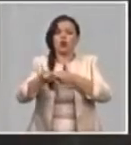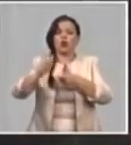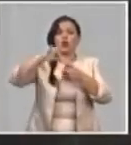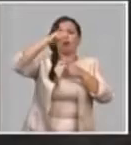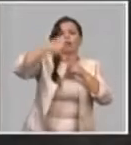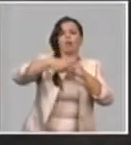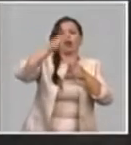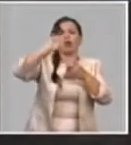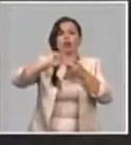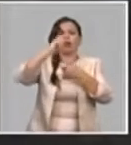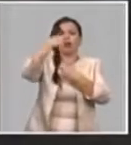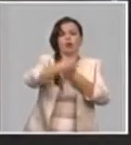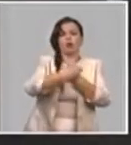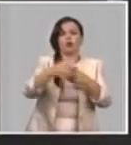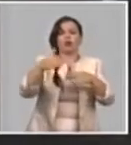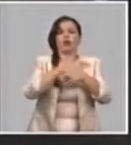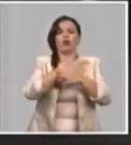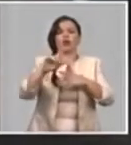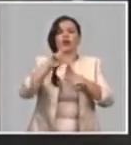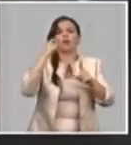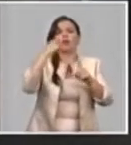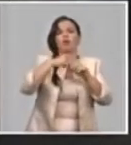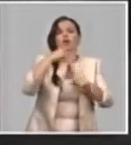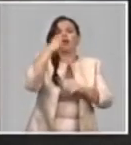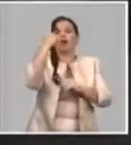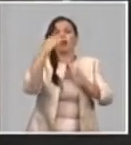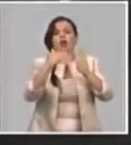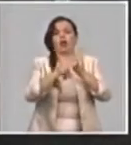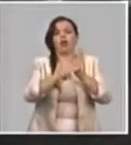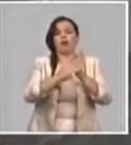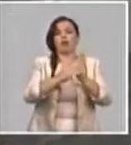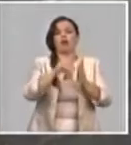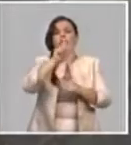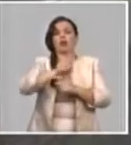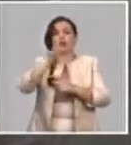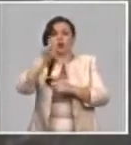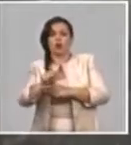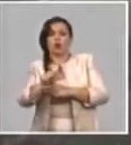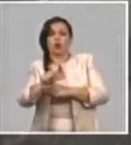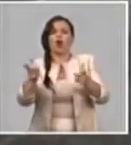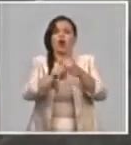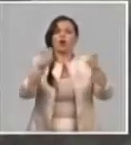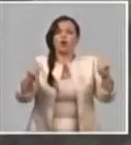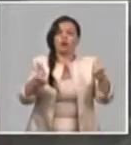habitantes, para lograr producciones de ciclo corto como boniato e incrementar el cultivo de